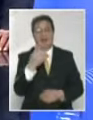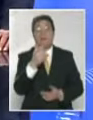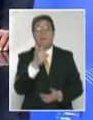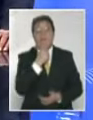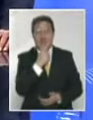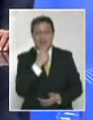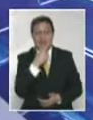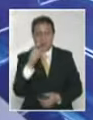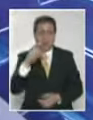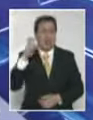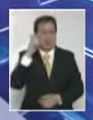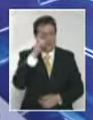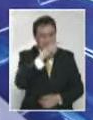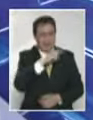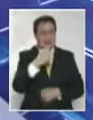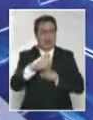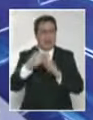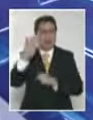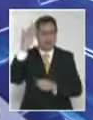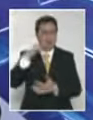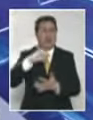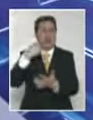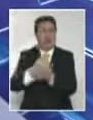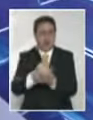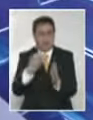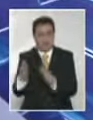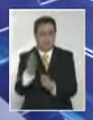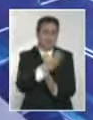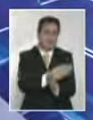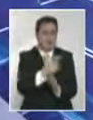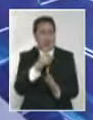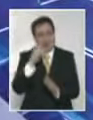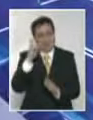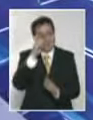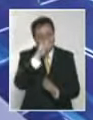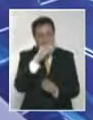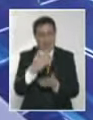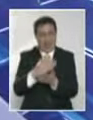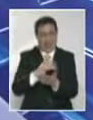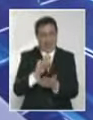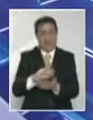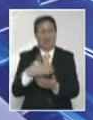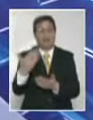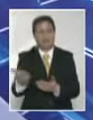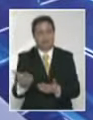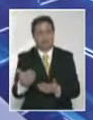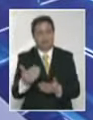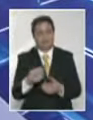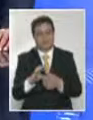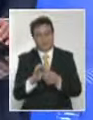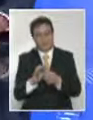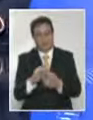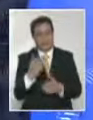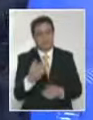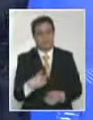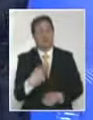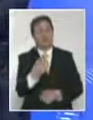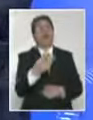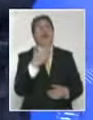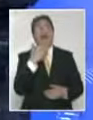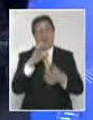periodismo difícil, tanto durante 1970, 1973, y luego también del golpe militar. Una licencia,